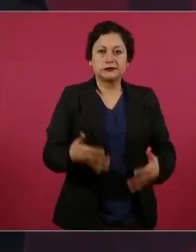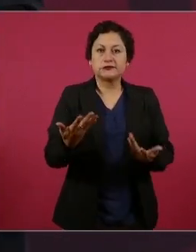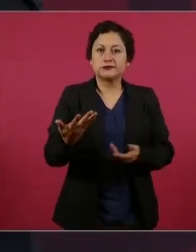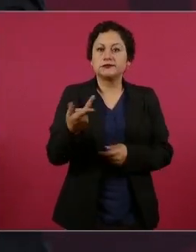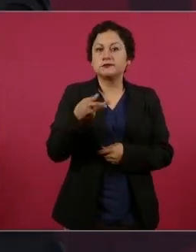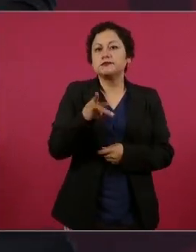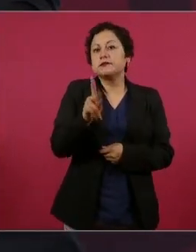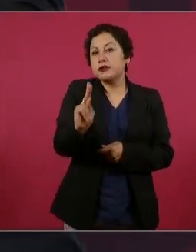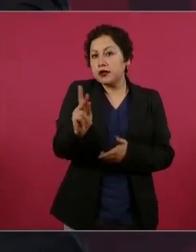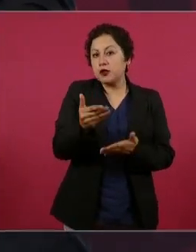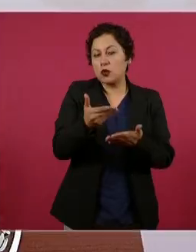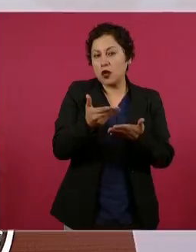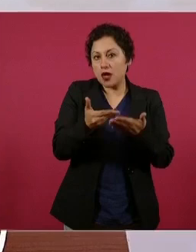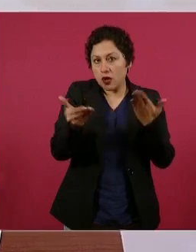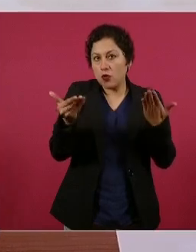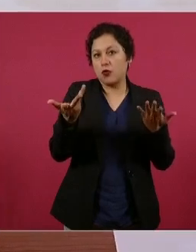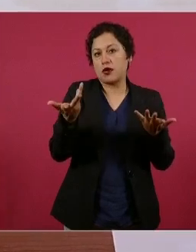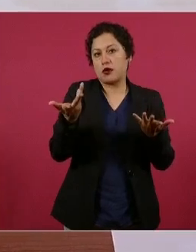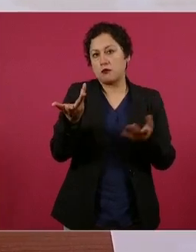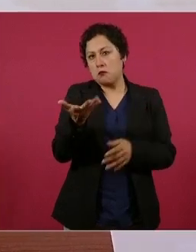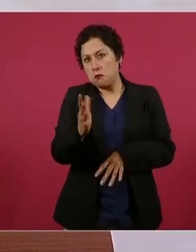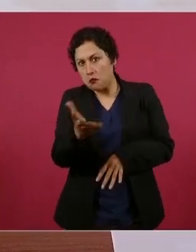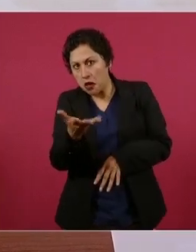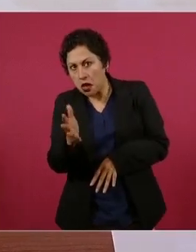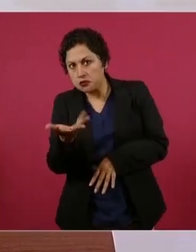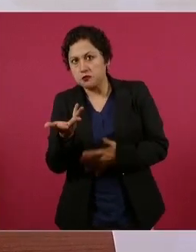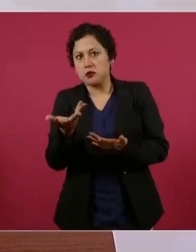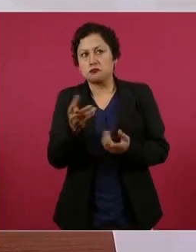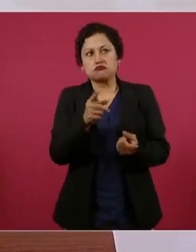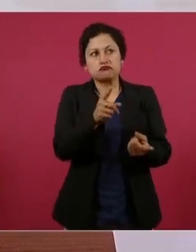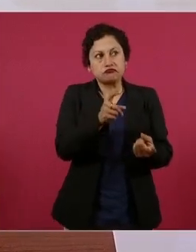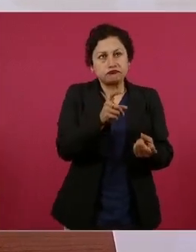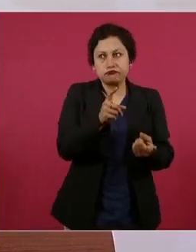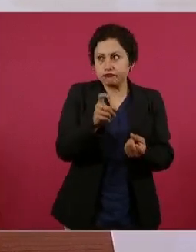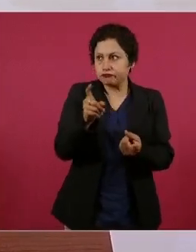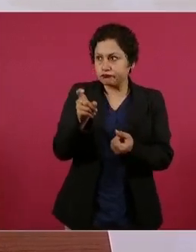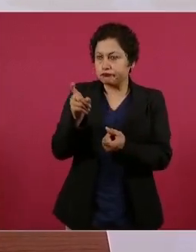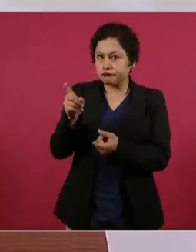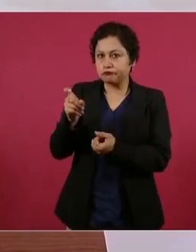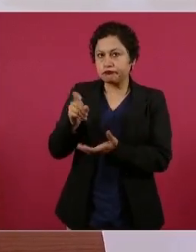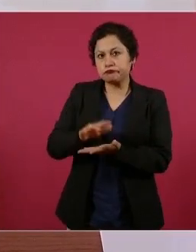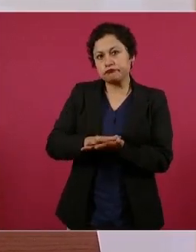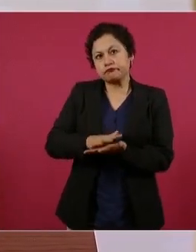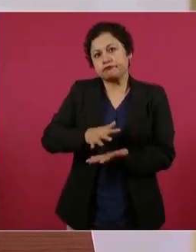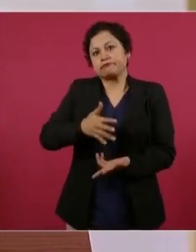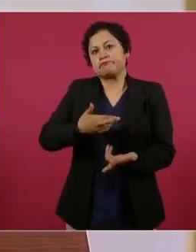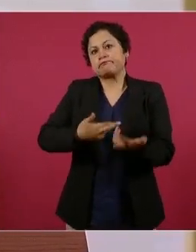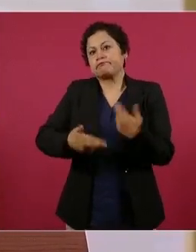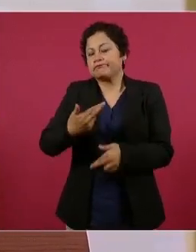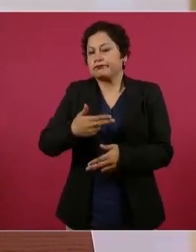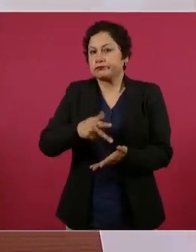todo lo que podemos cobrar se está recuperando,